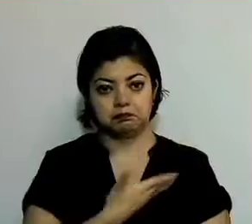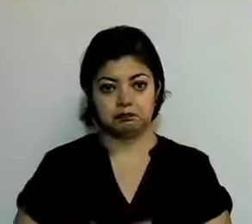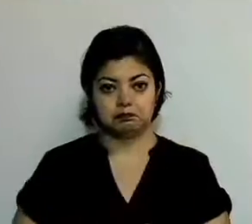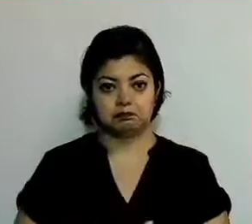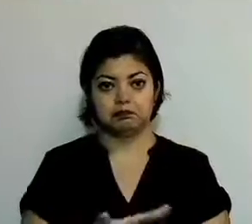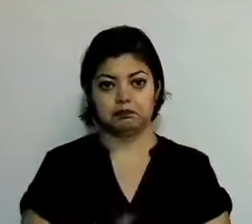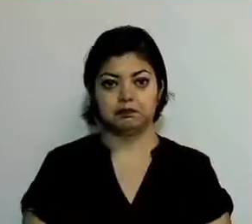Gracias, diputado.